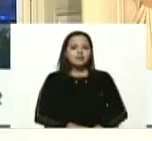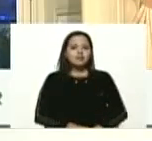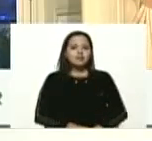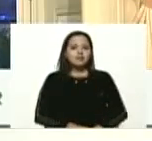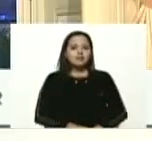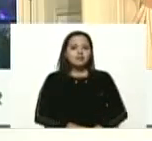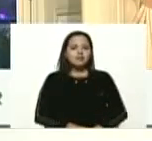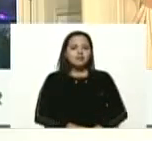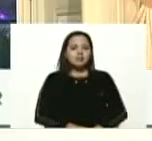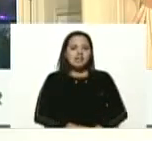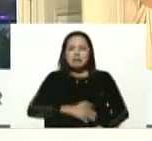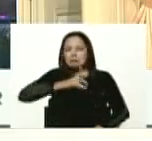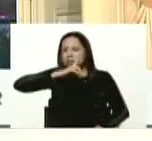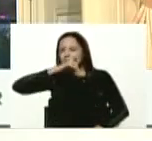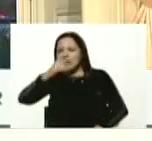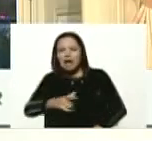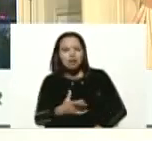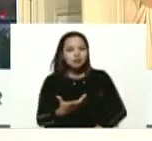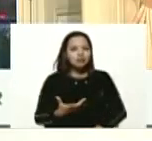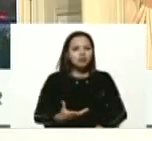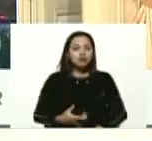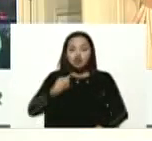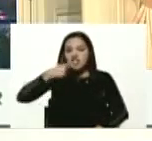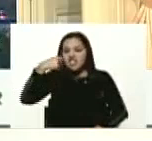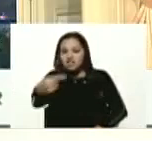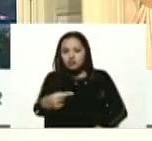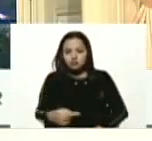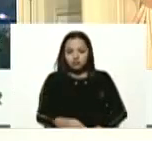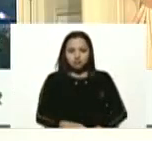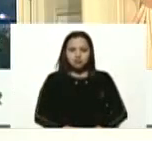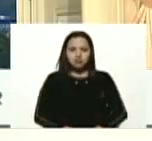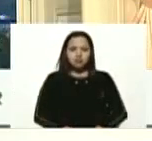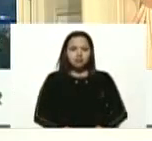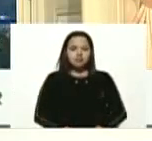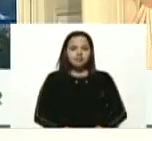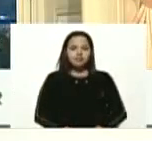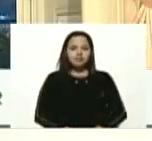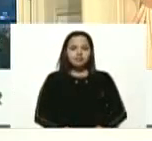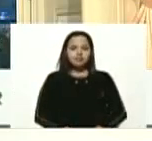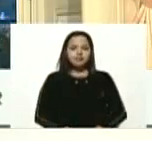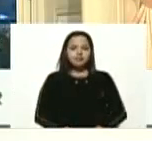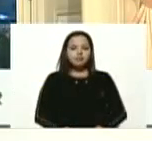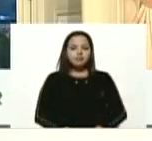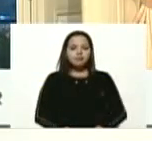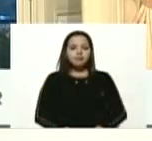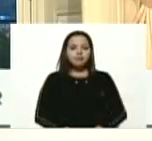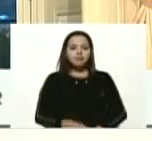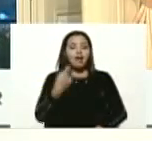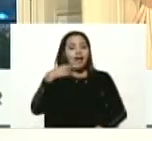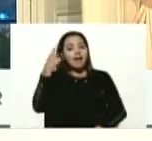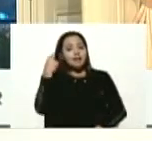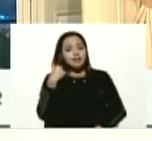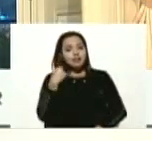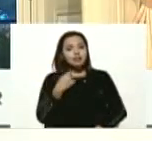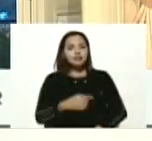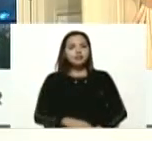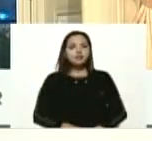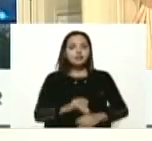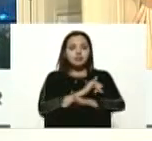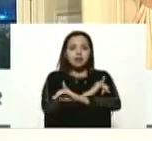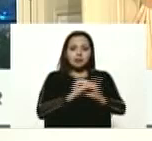Bastardos de la ultraderecha. Bastardos, les digo. Bueno, ayer